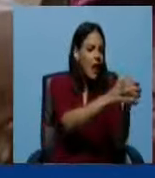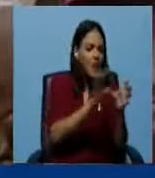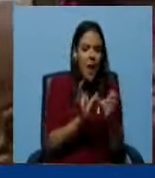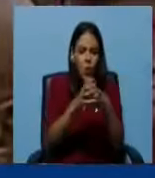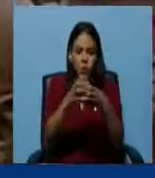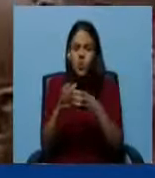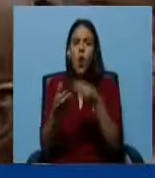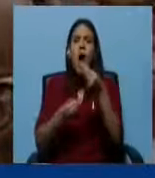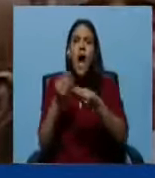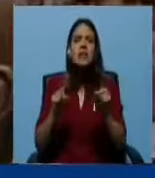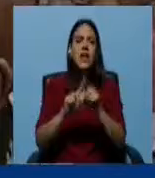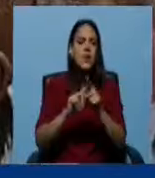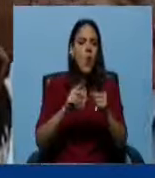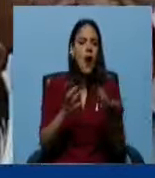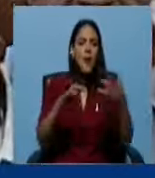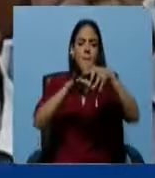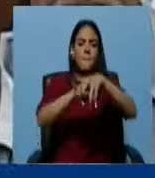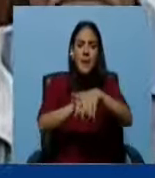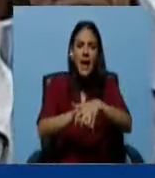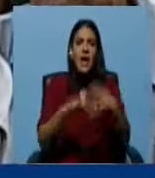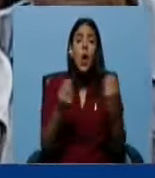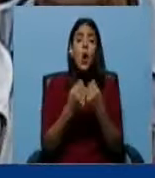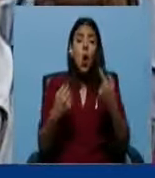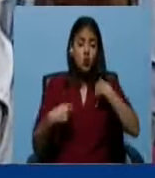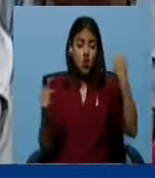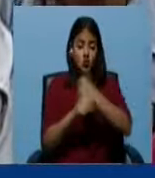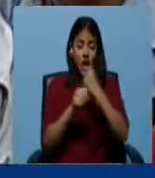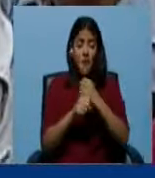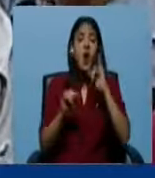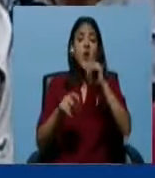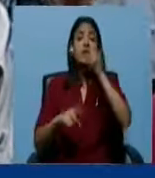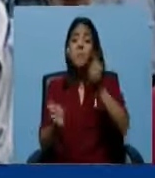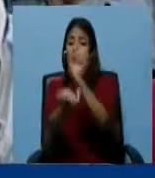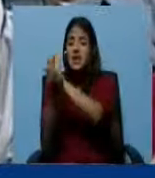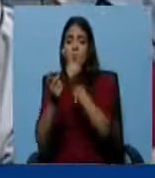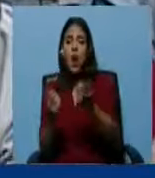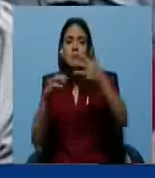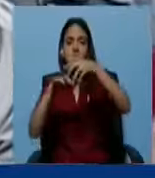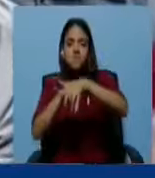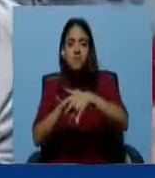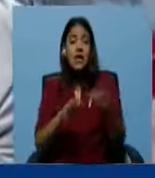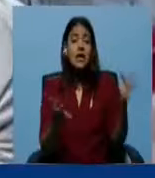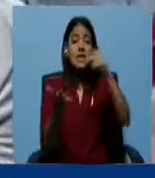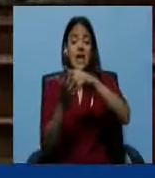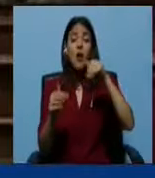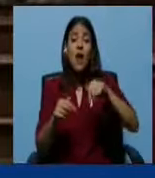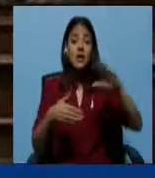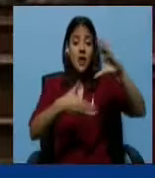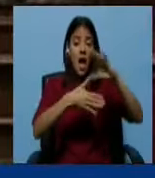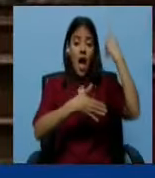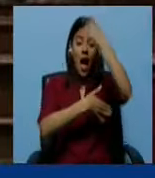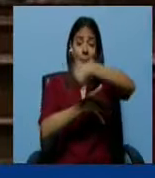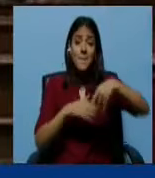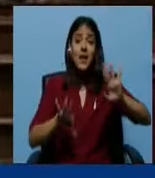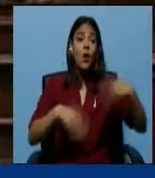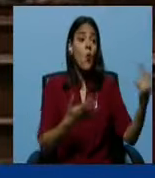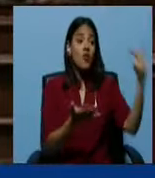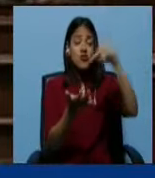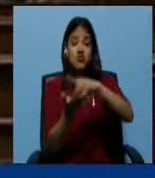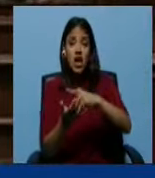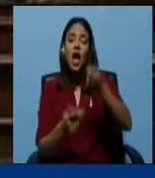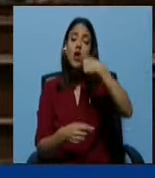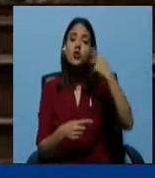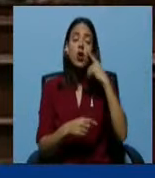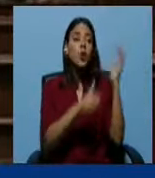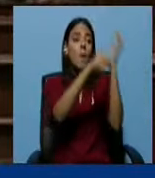con esclavismo a tierras de América y cómo se instaló en las tierras de América que hoy conocimos América y